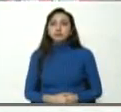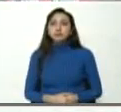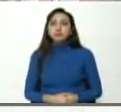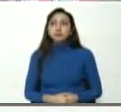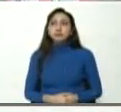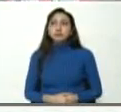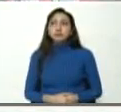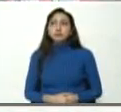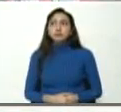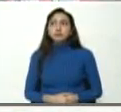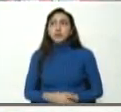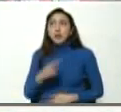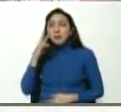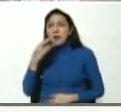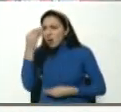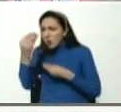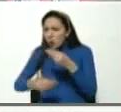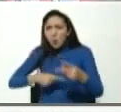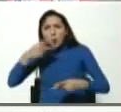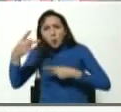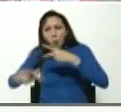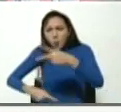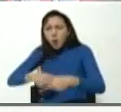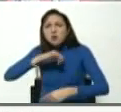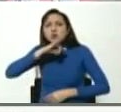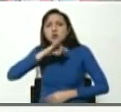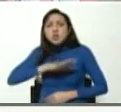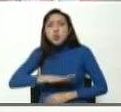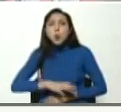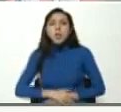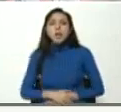para que ustedes vean cómo se dan los procesos históricos